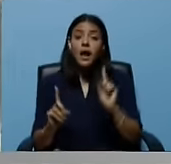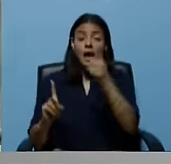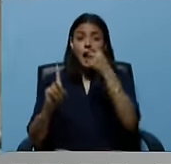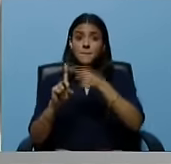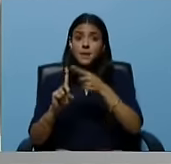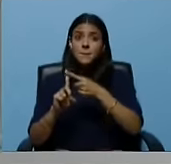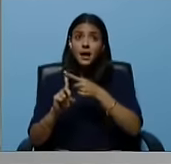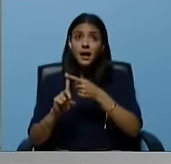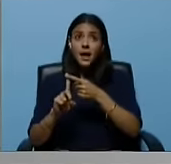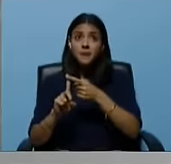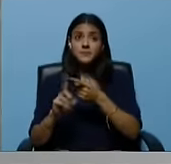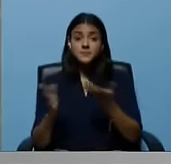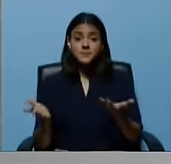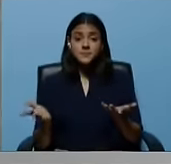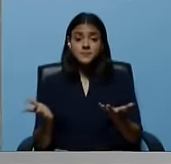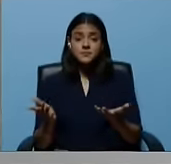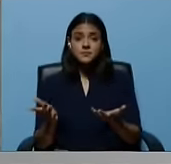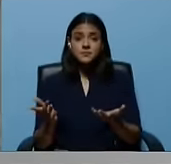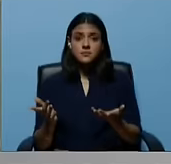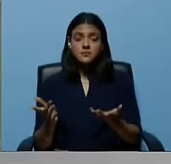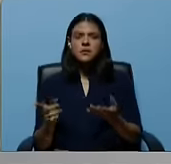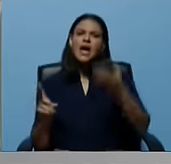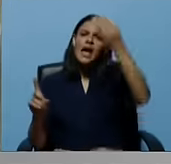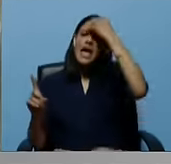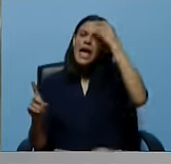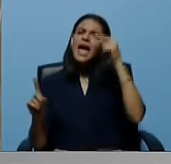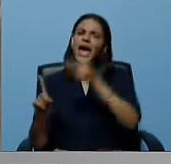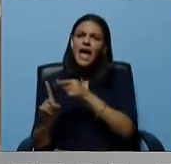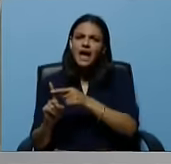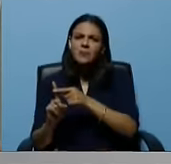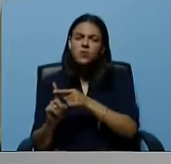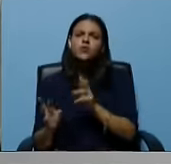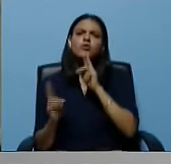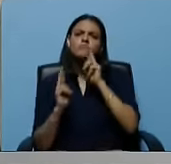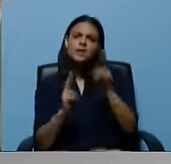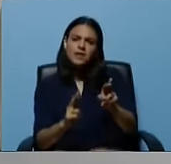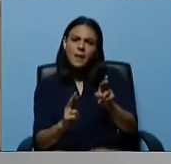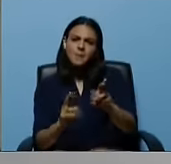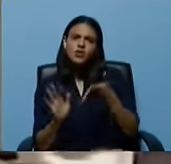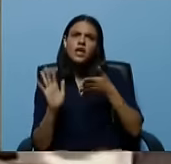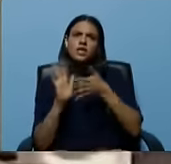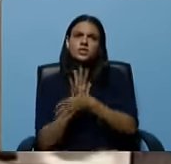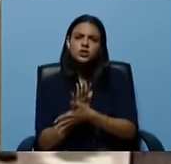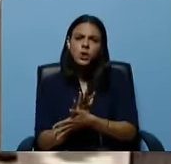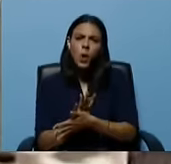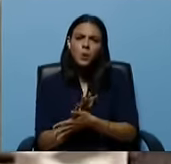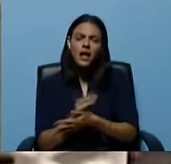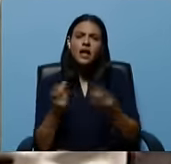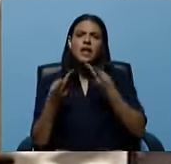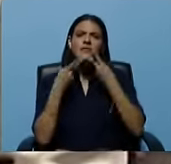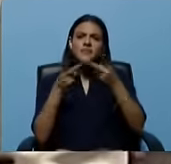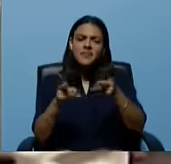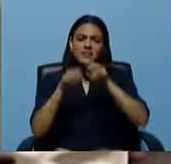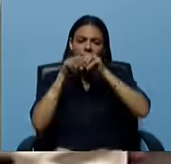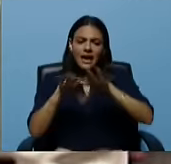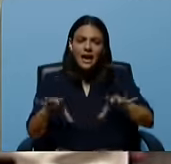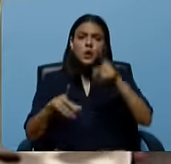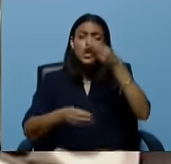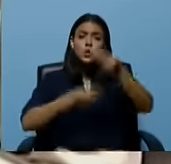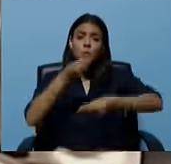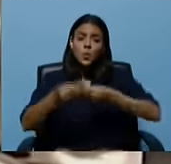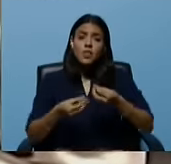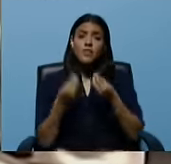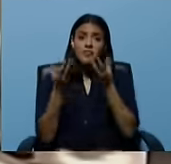primera, por supuesto, el señor Edmundo González Urrutia acaba de responder a las declaraciones que usted ha